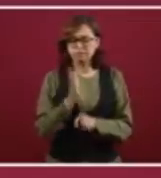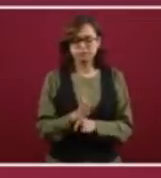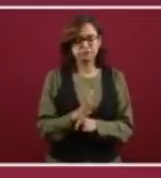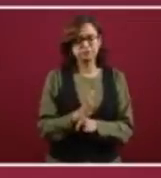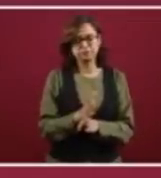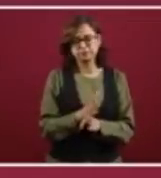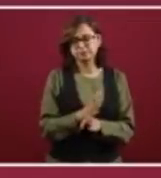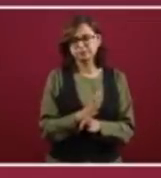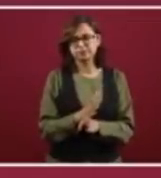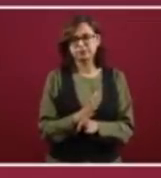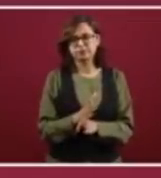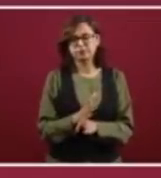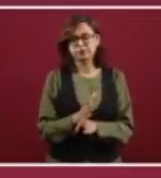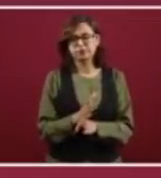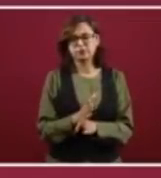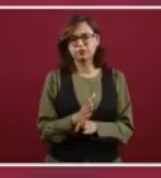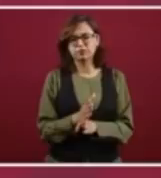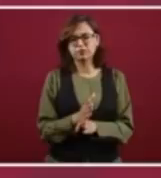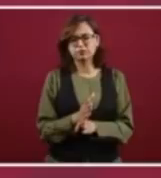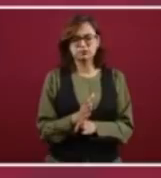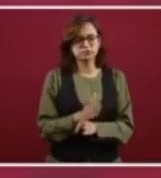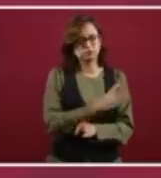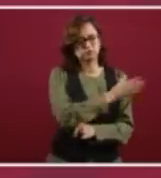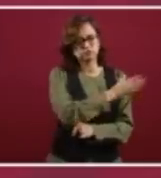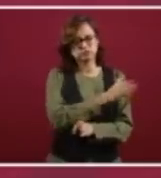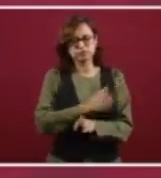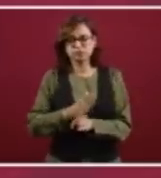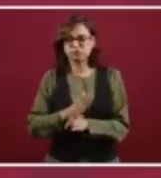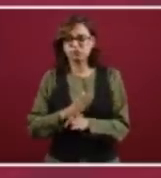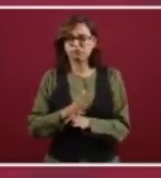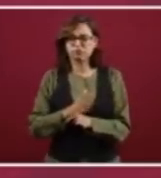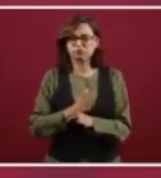Llegaron a entregar